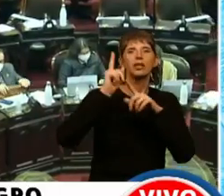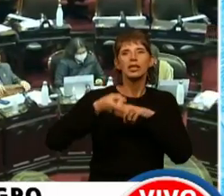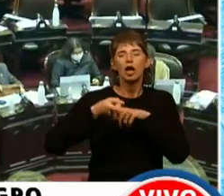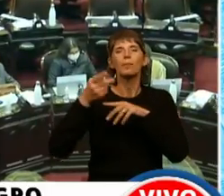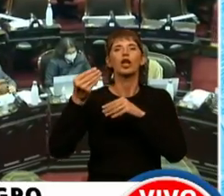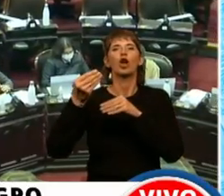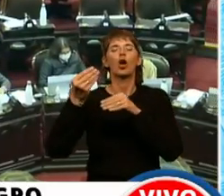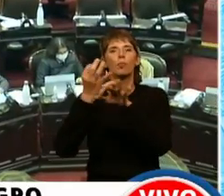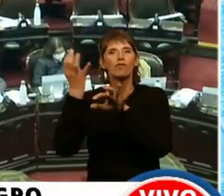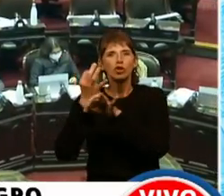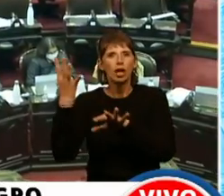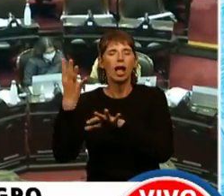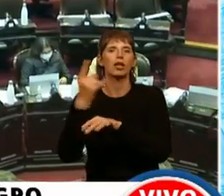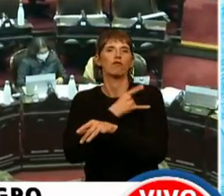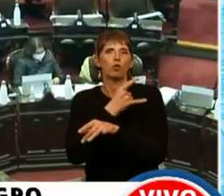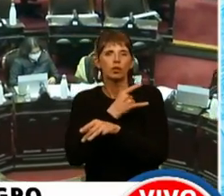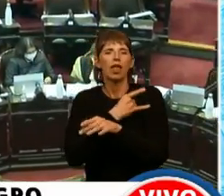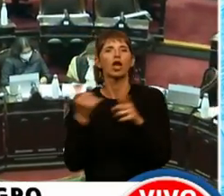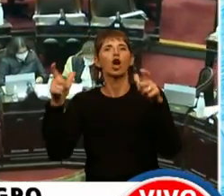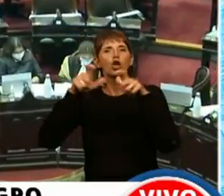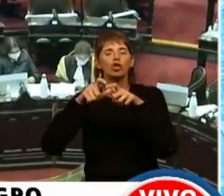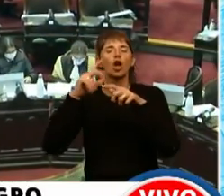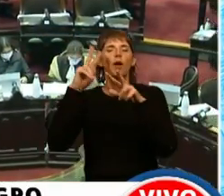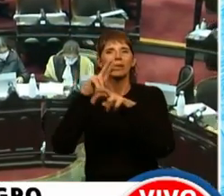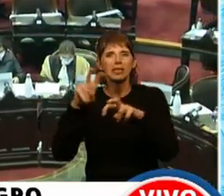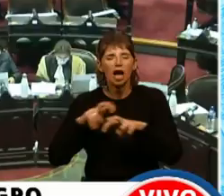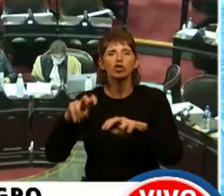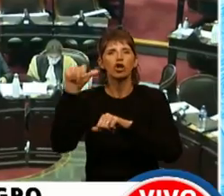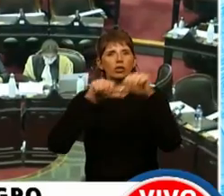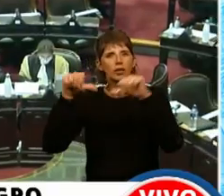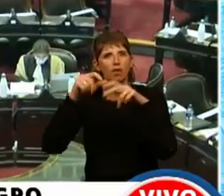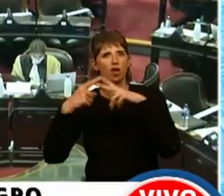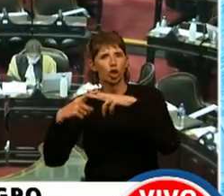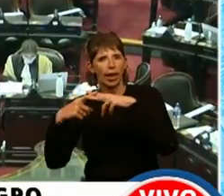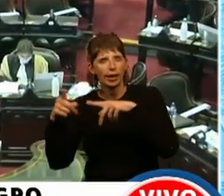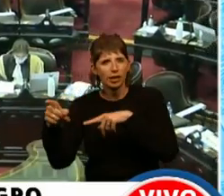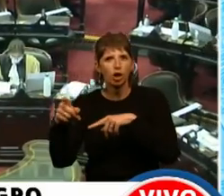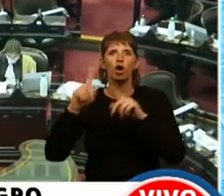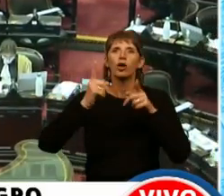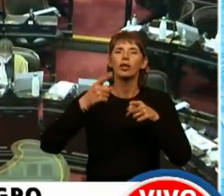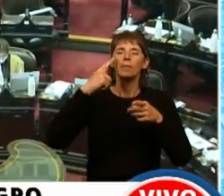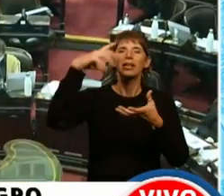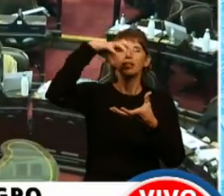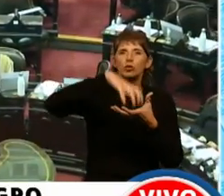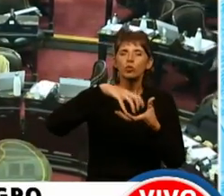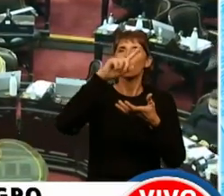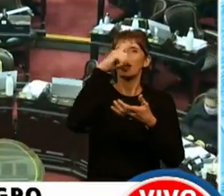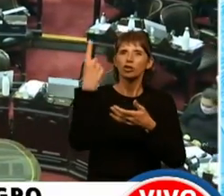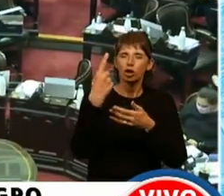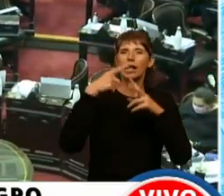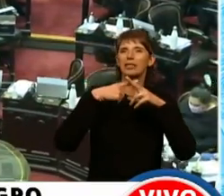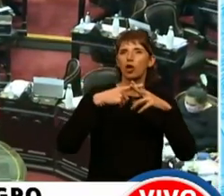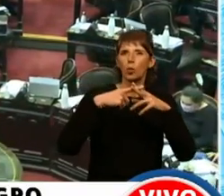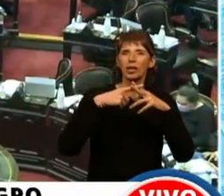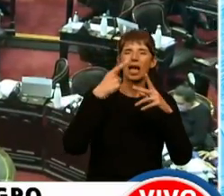del consejo nacional de investigaciones científicas y técnicas del instituto nacional de tecnología industrial y de